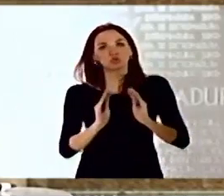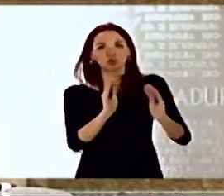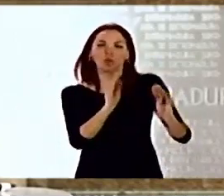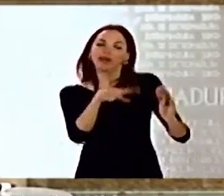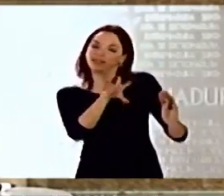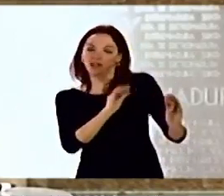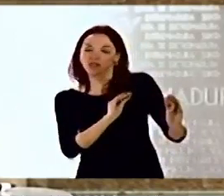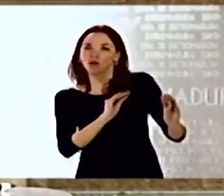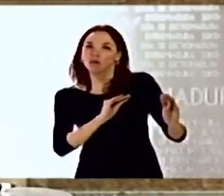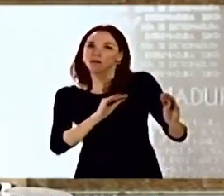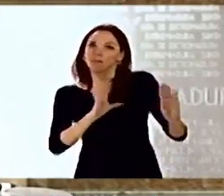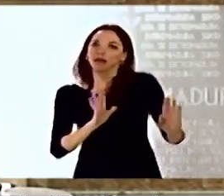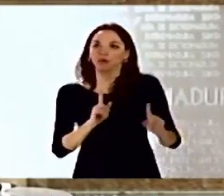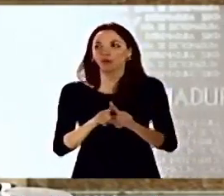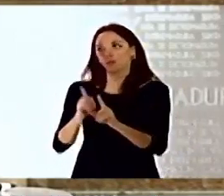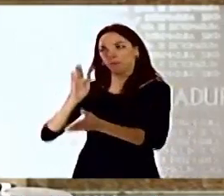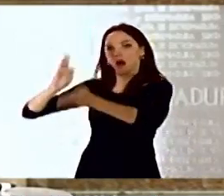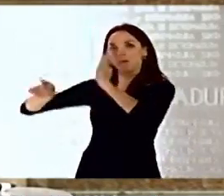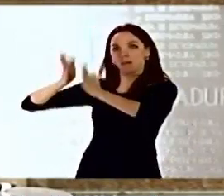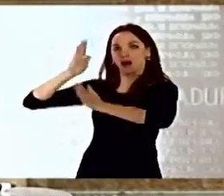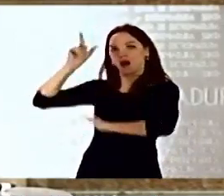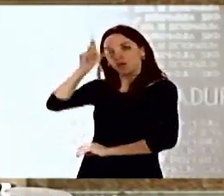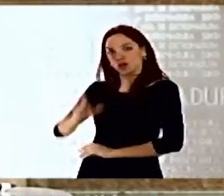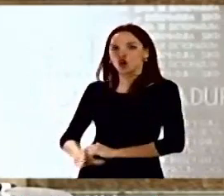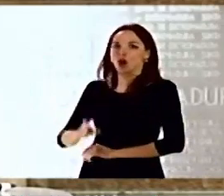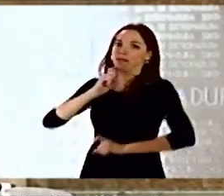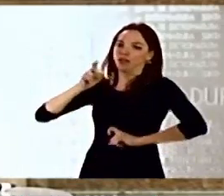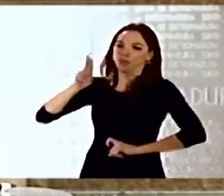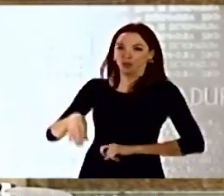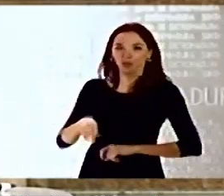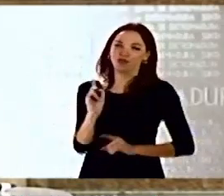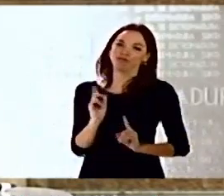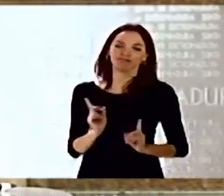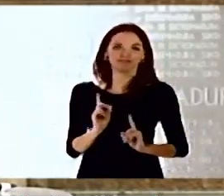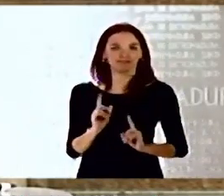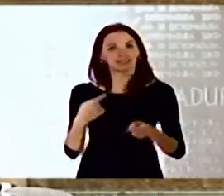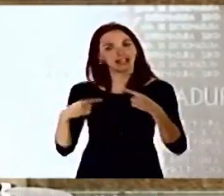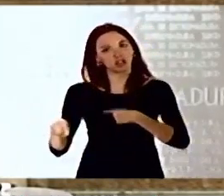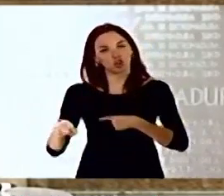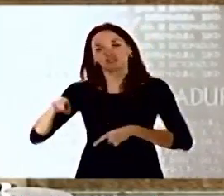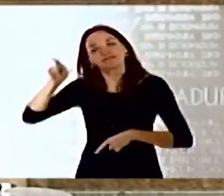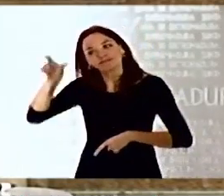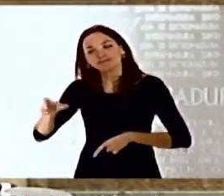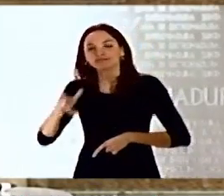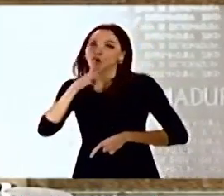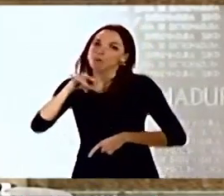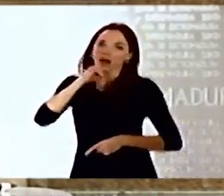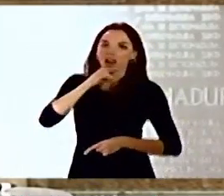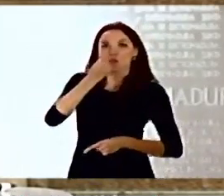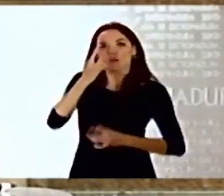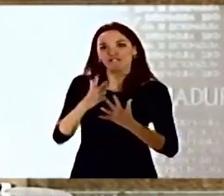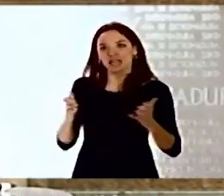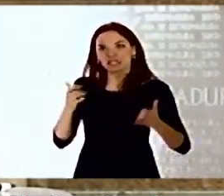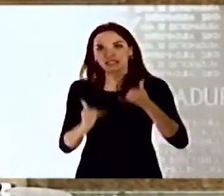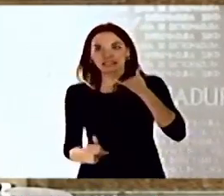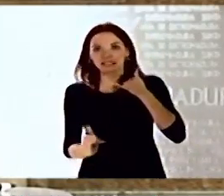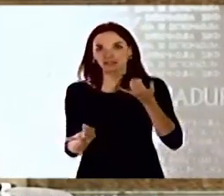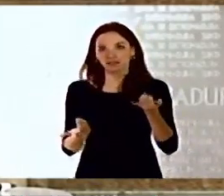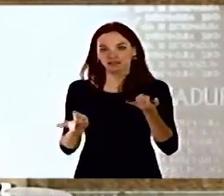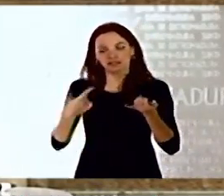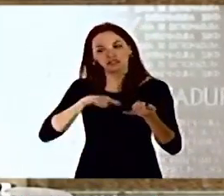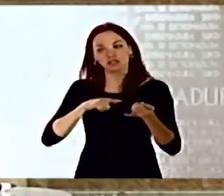Pero tampoco la pidemos a un periodista, que es el director de la corporación, y que si ha errado en una frase no tenemos por qué llevar